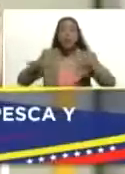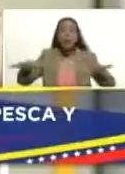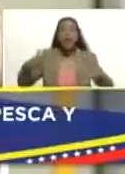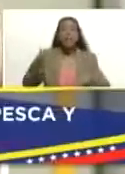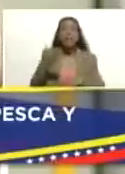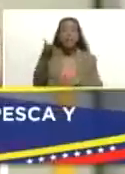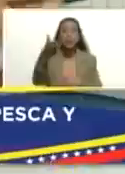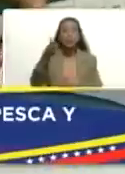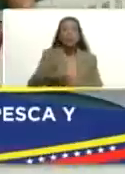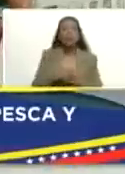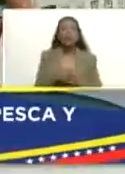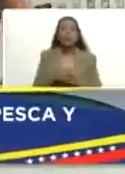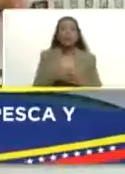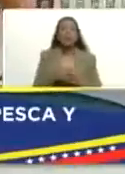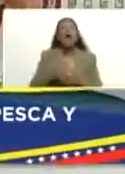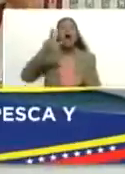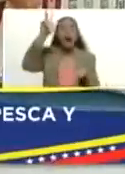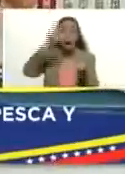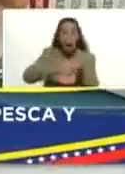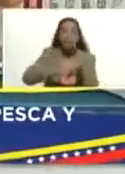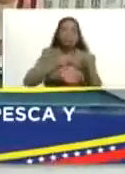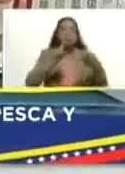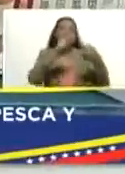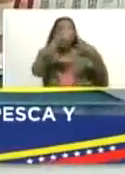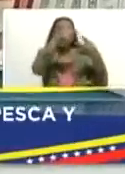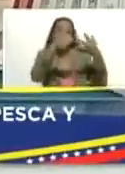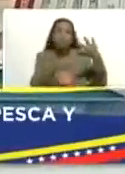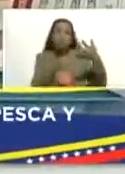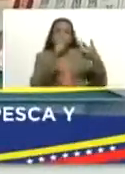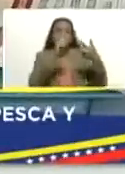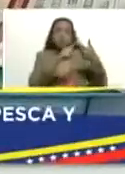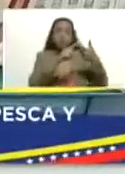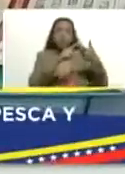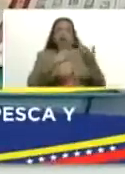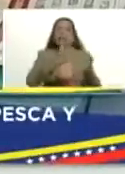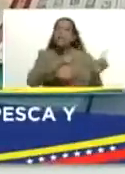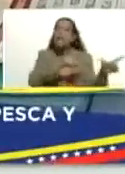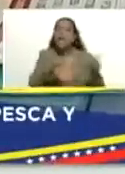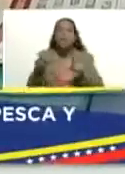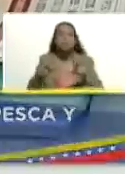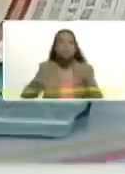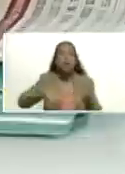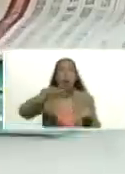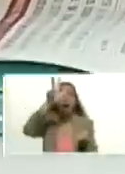sardina a nivel nacional. Ha aprobado estos recursos de inmediato.